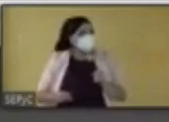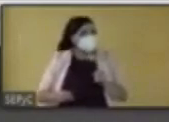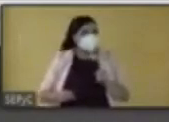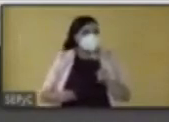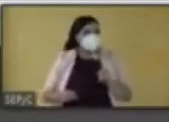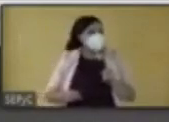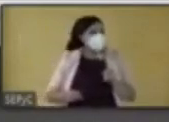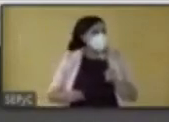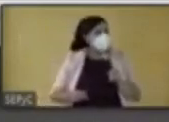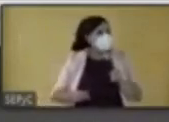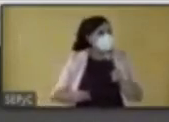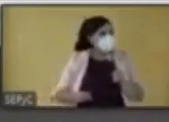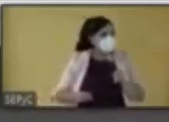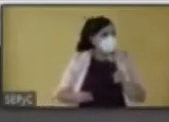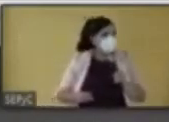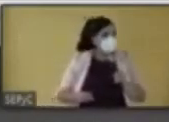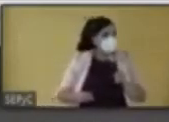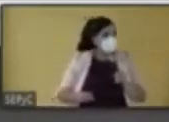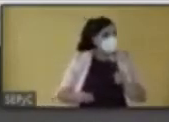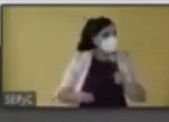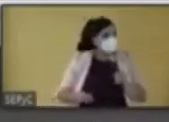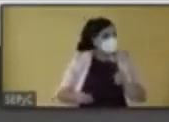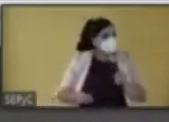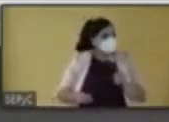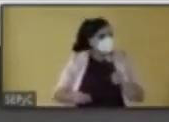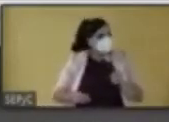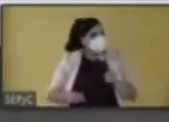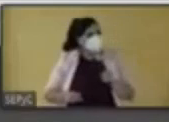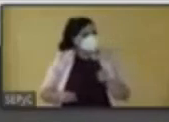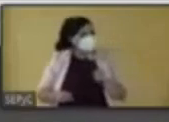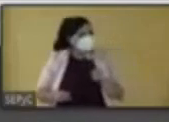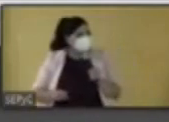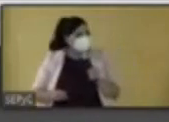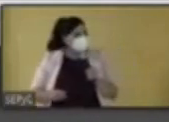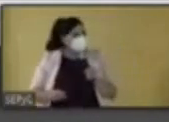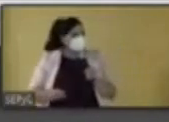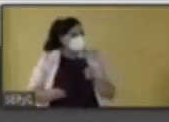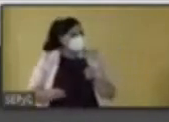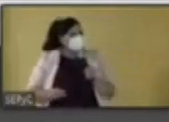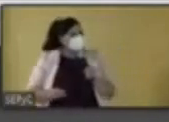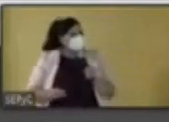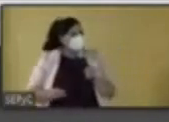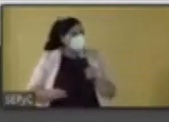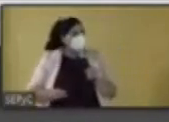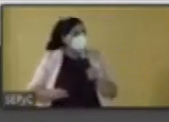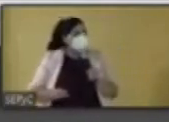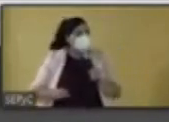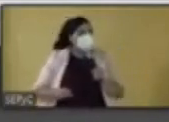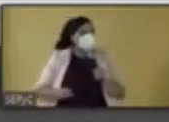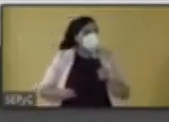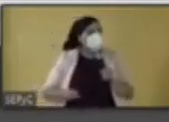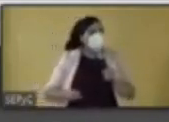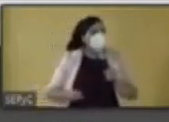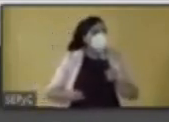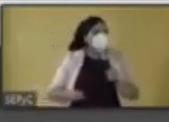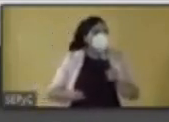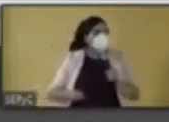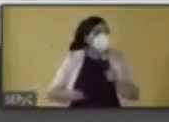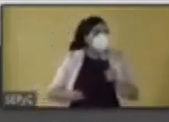público, ejecutivo, legislativo o judicial. O en órganos autónomos. La denominación o nombre del